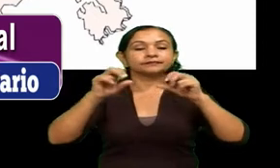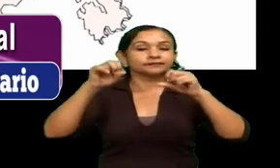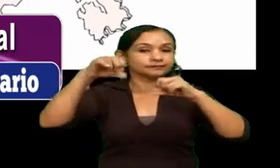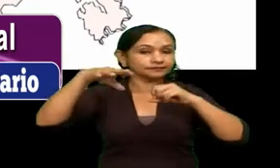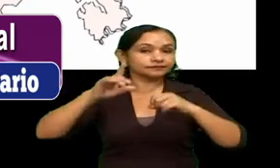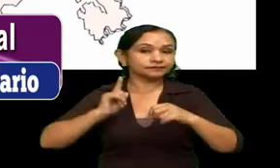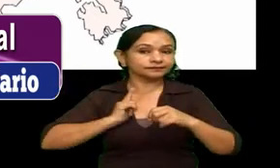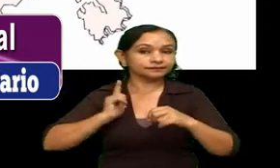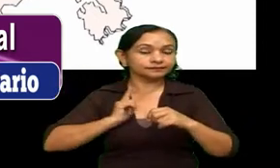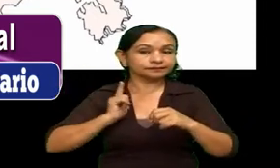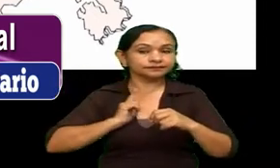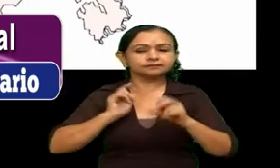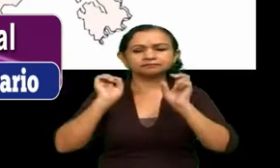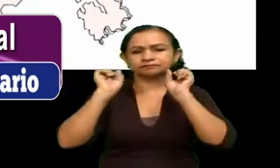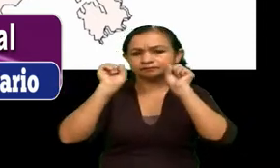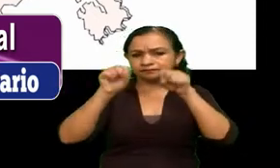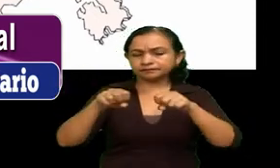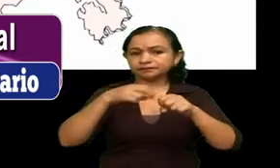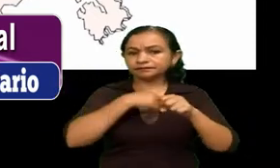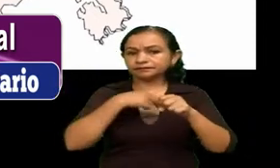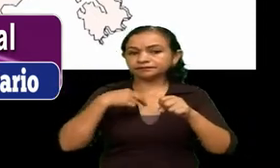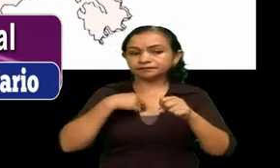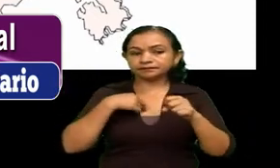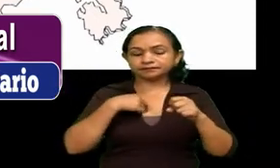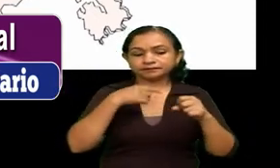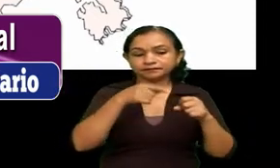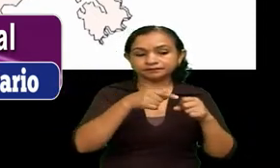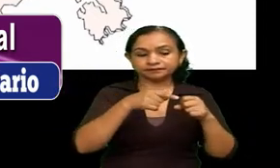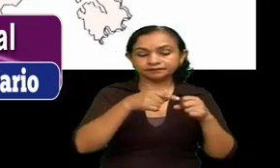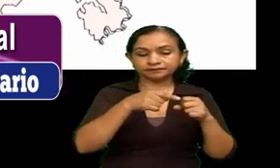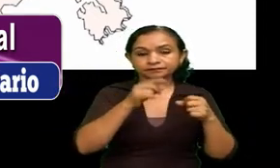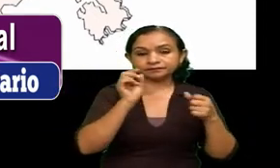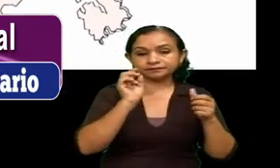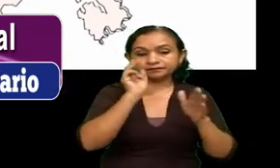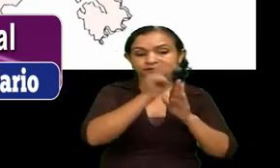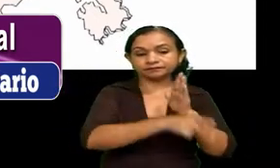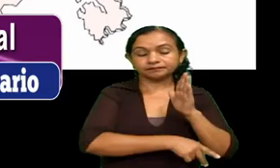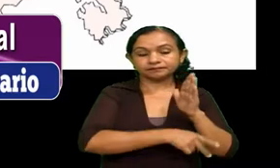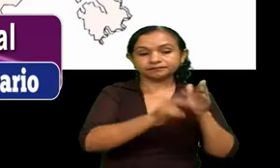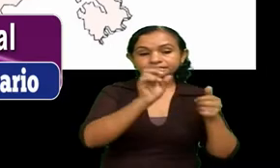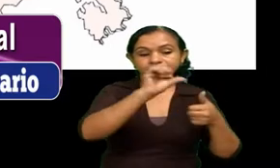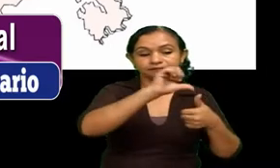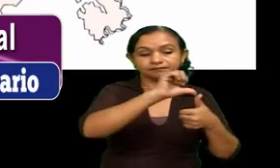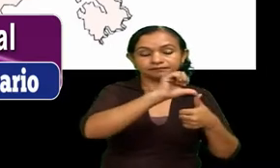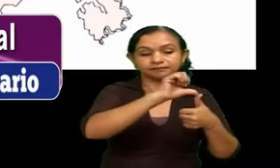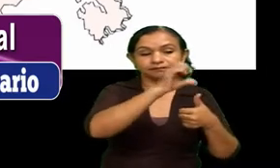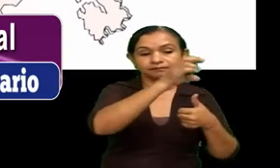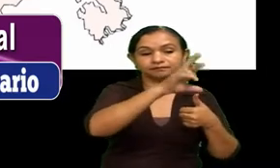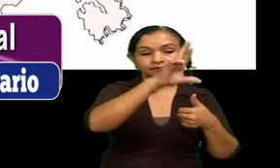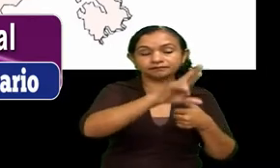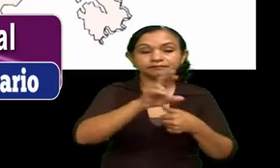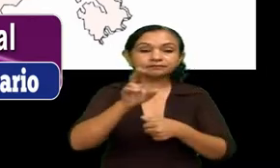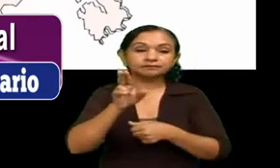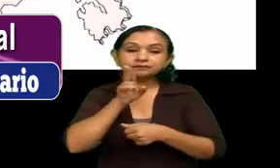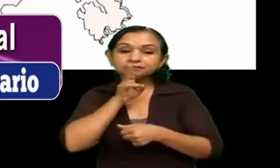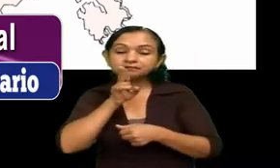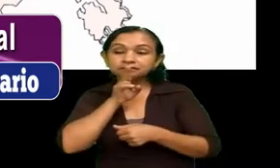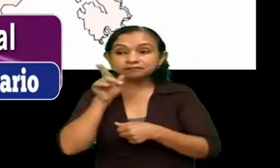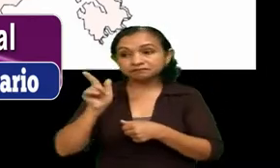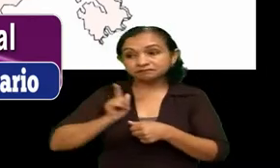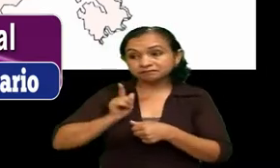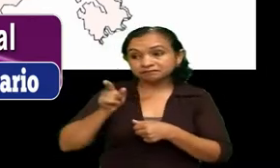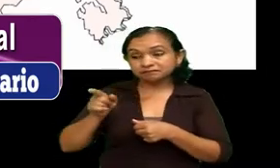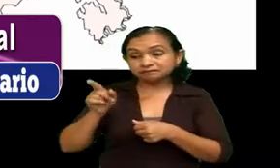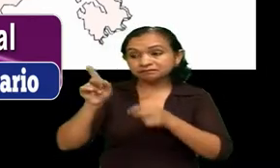también tenemos la opción que si a los países vecinos ya ellos están también con energía,